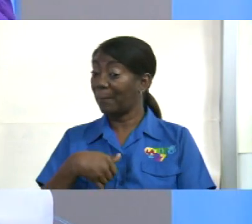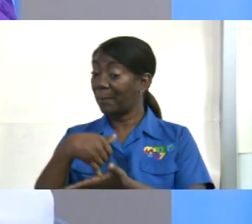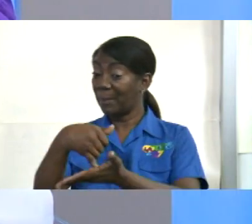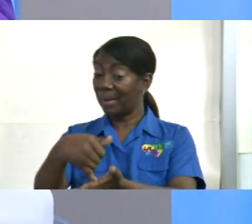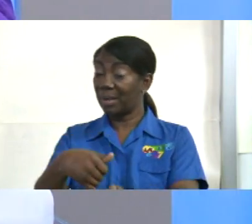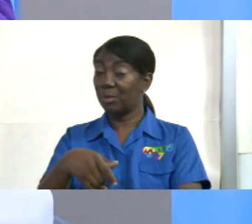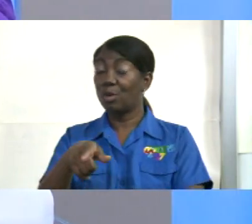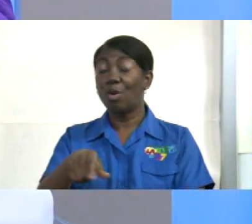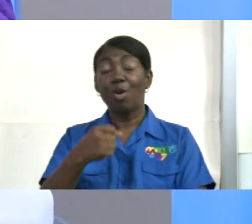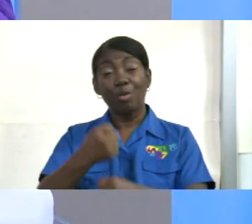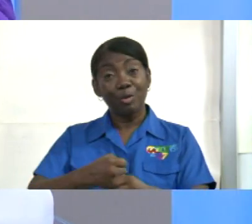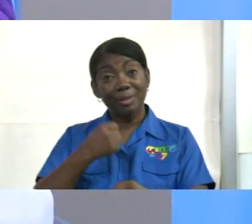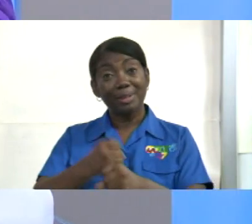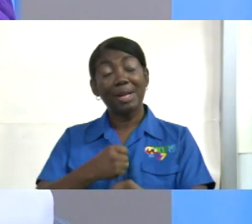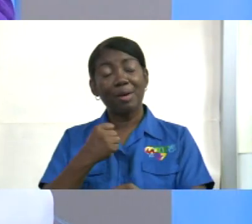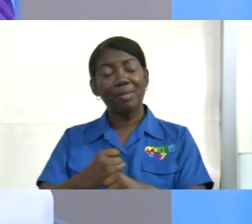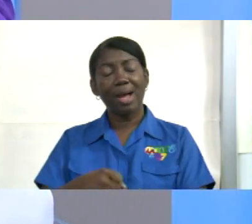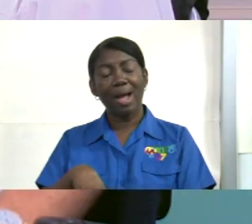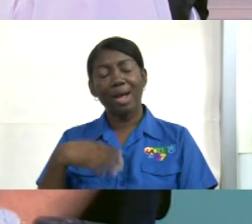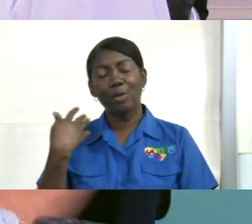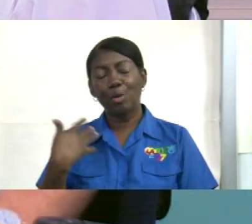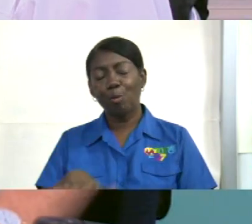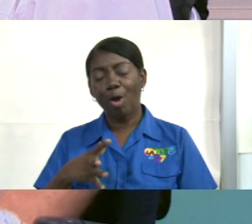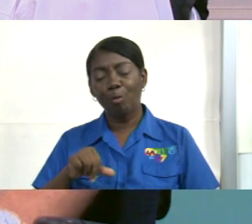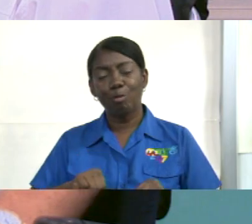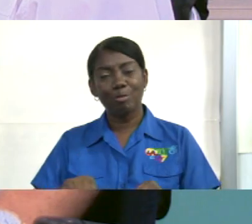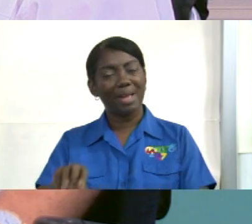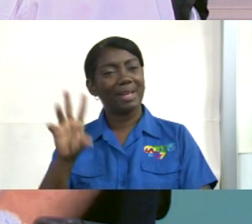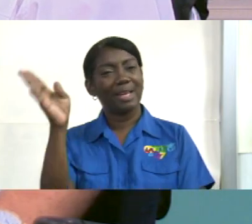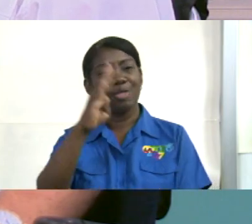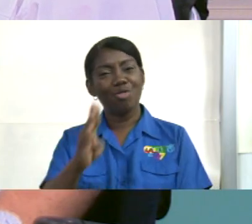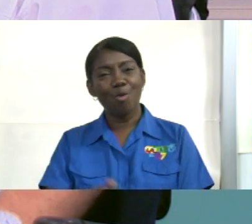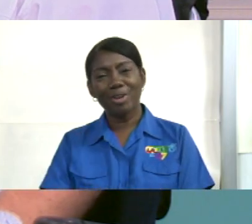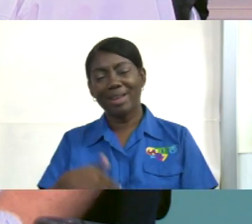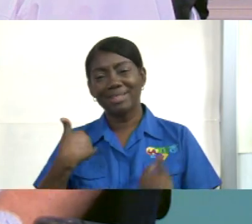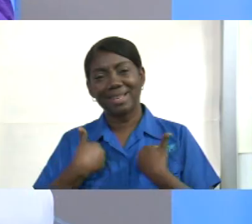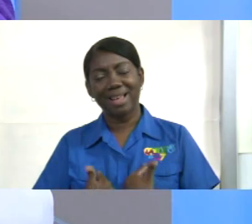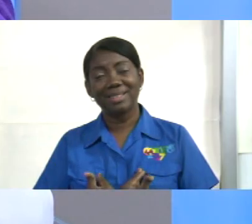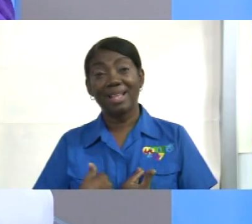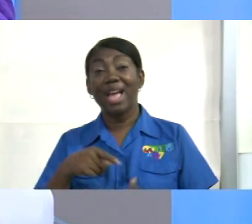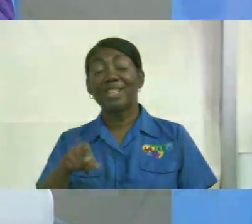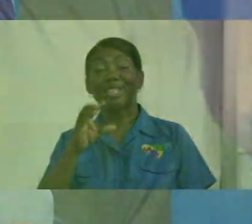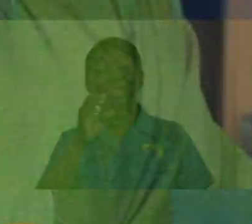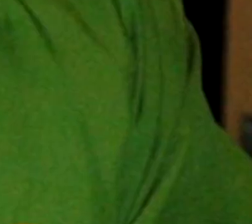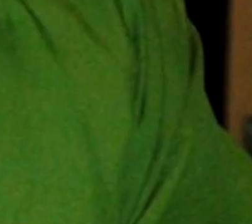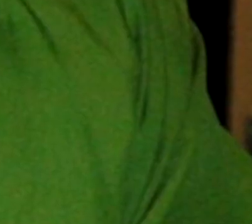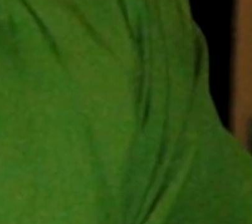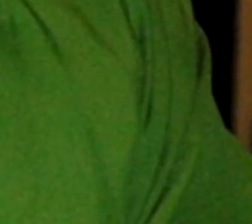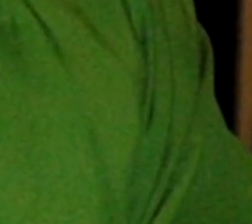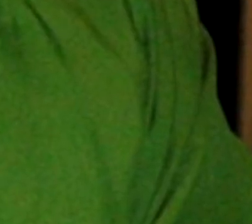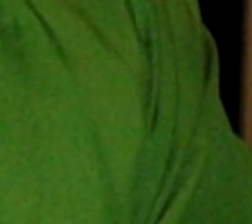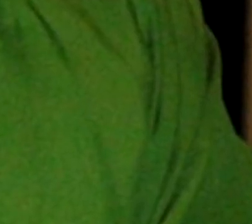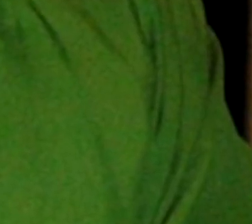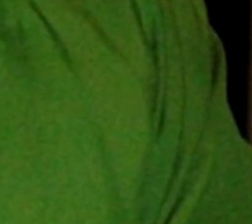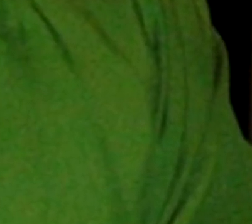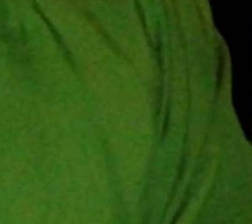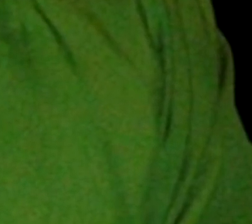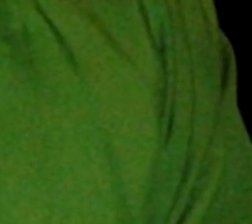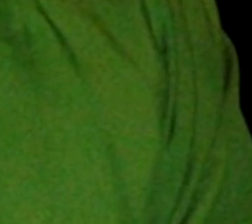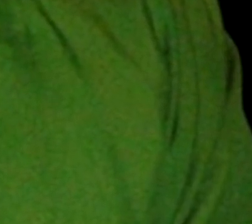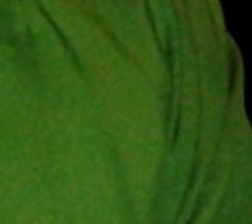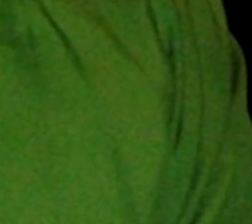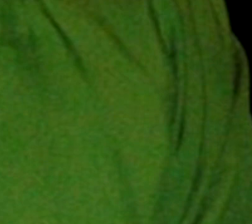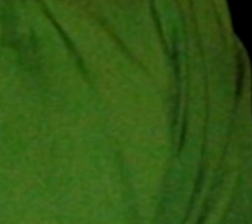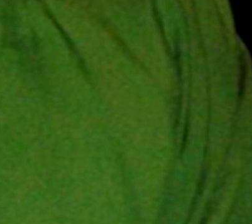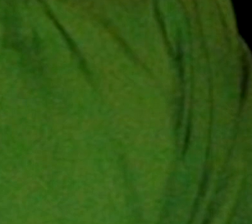un trabajador incansable en verdad entonces eso es un testimonio para la gente que dice que no pueden hacer